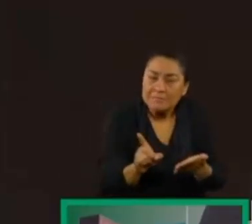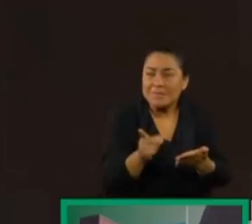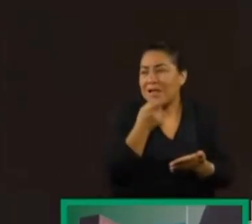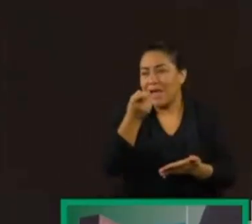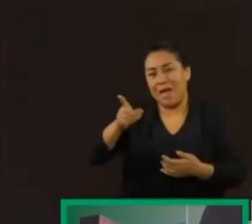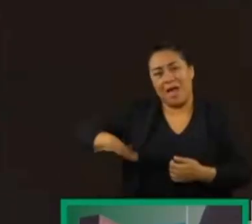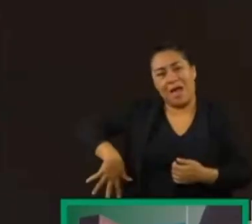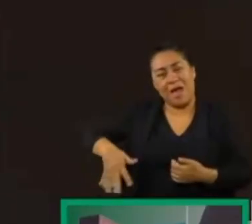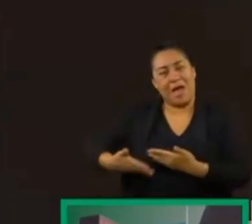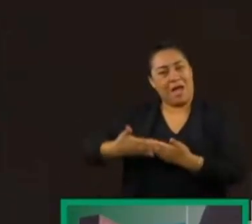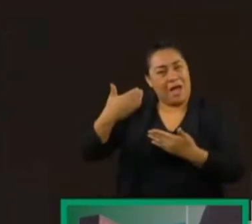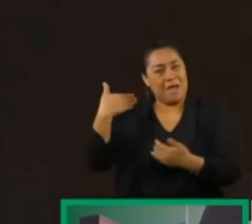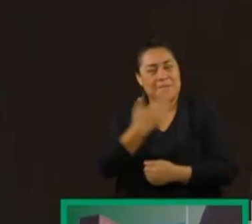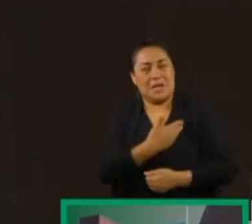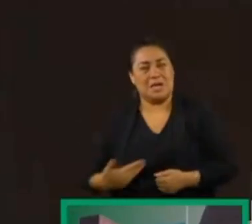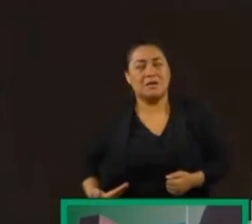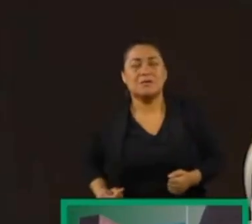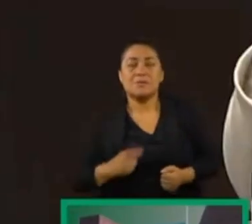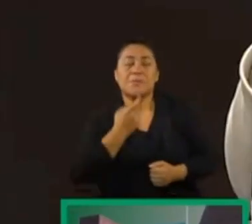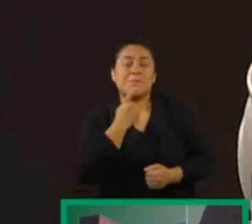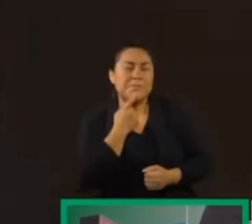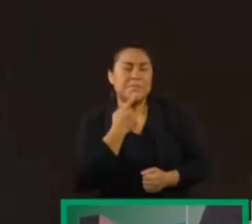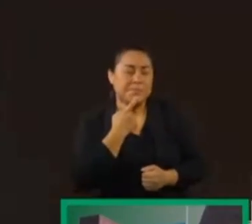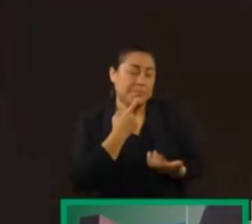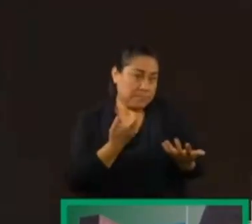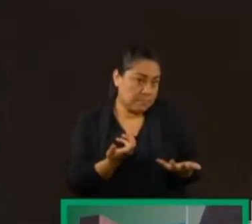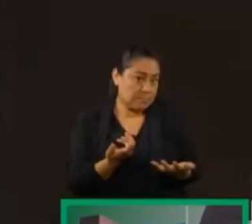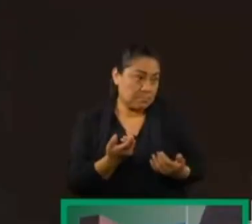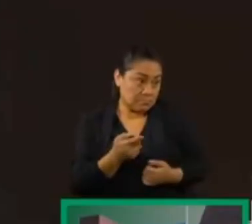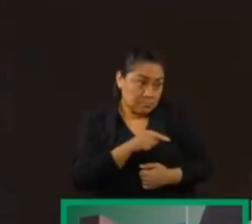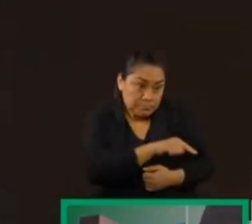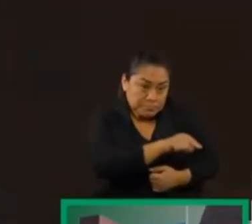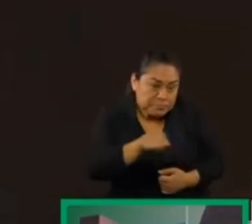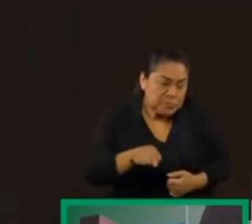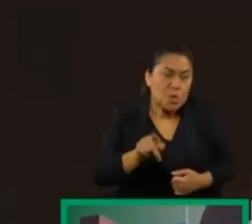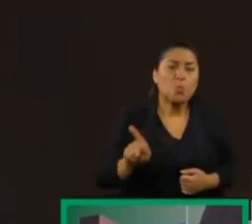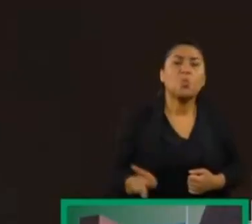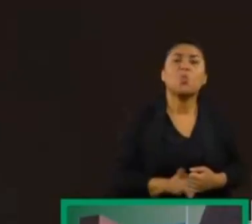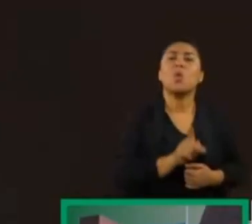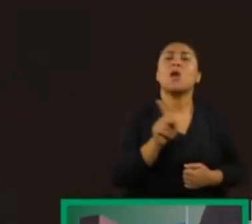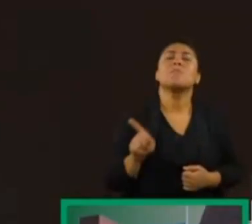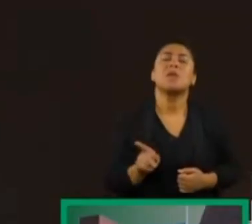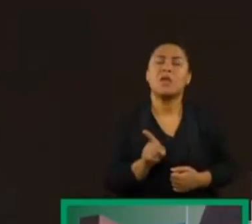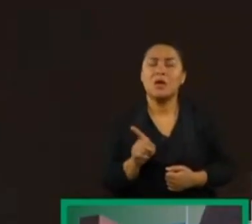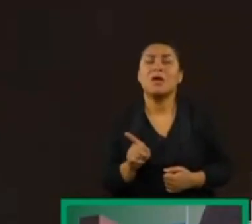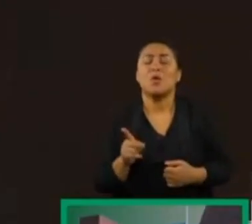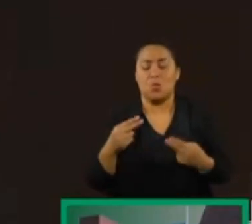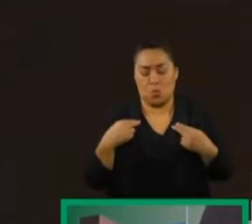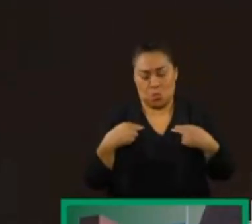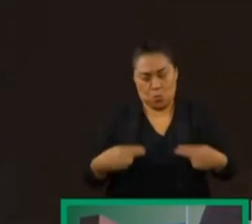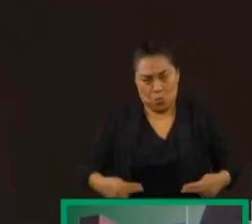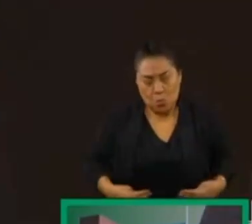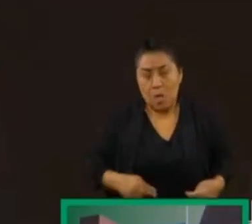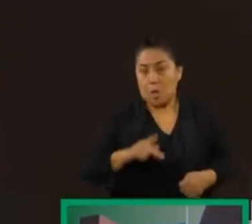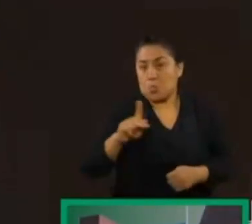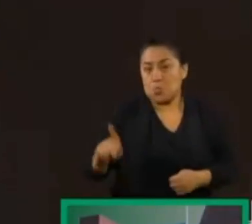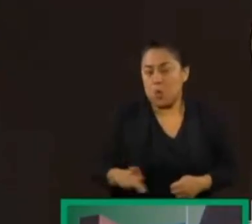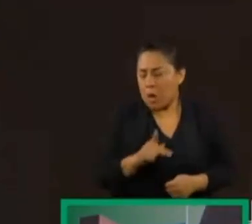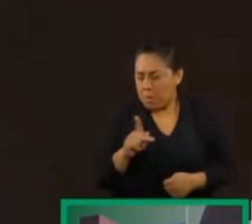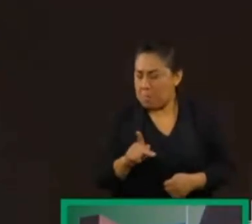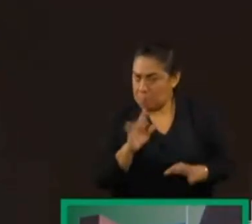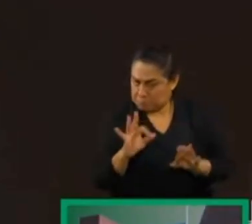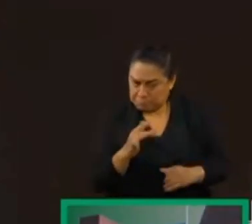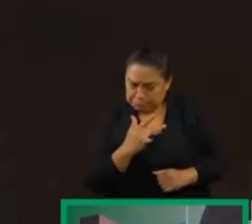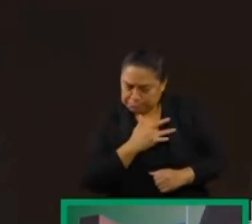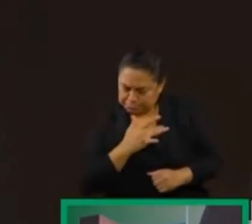el presidente Andrés Manuel López Obrador, por aquellos que también son pueblo uniformado, pueblo que pone el pecho y pone